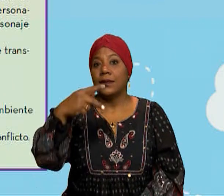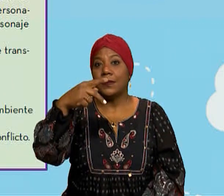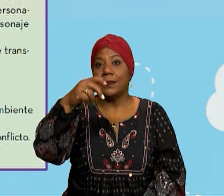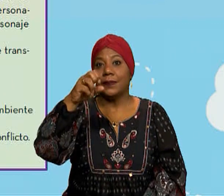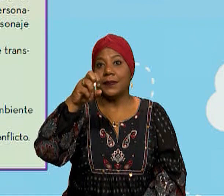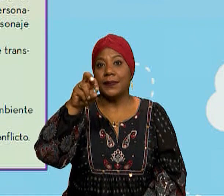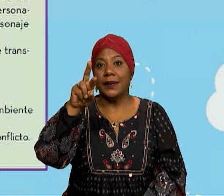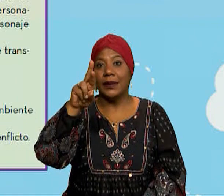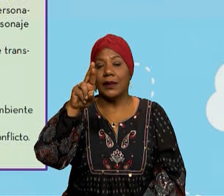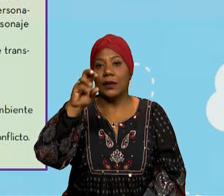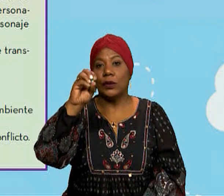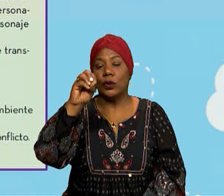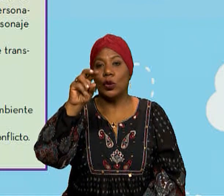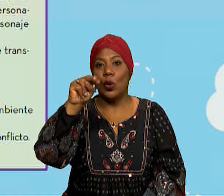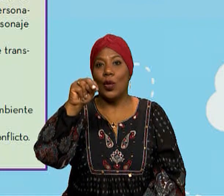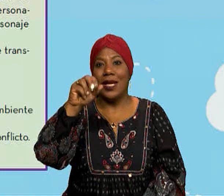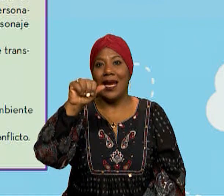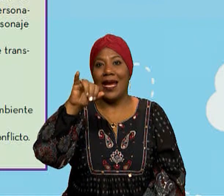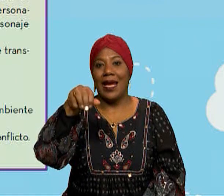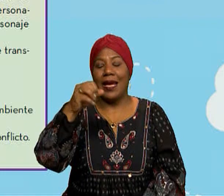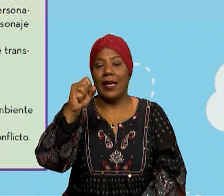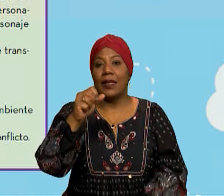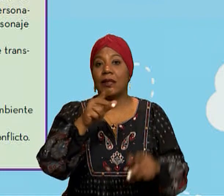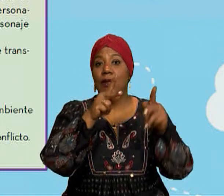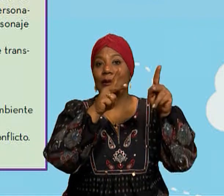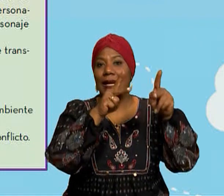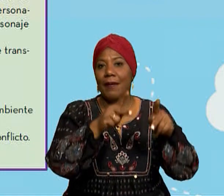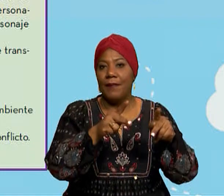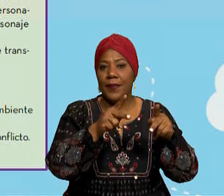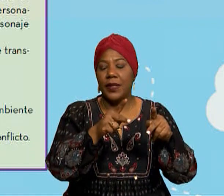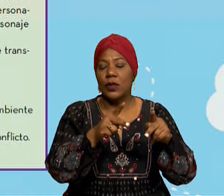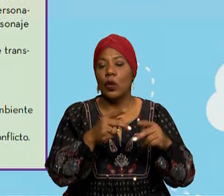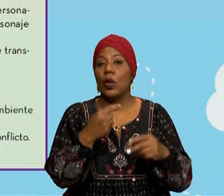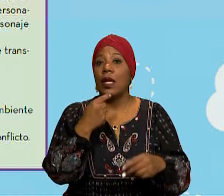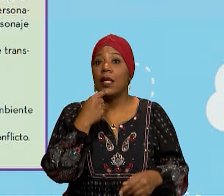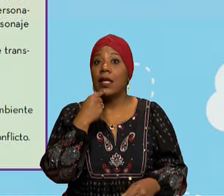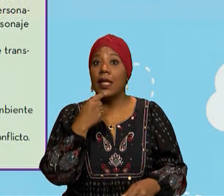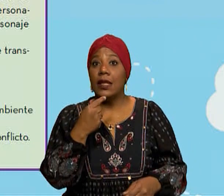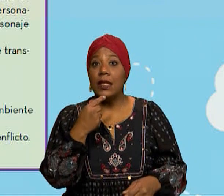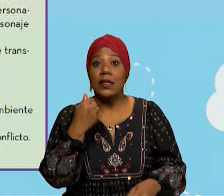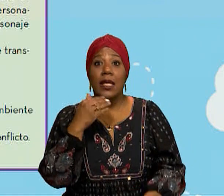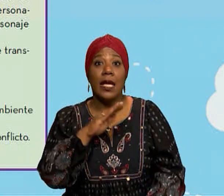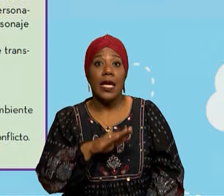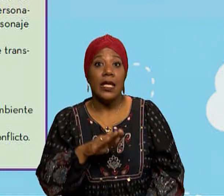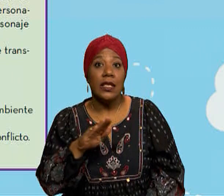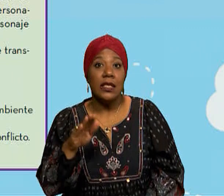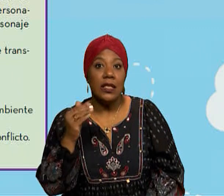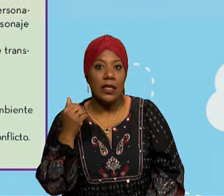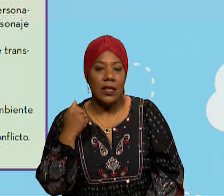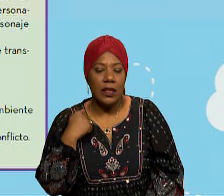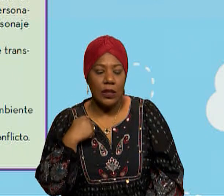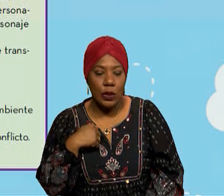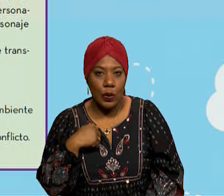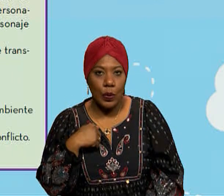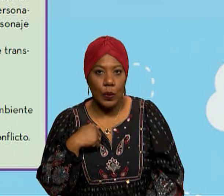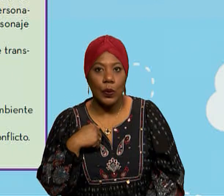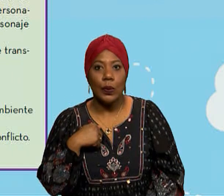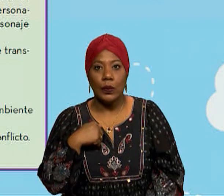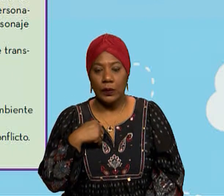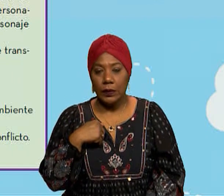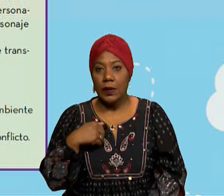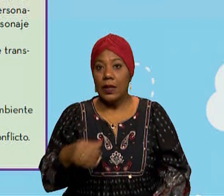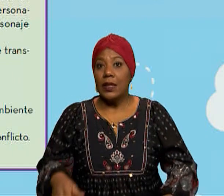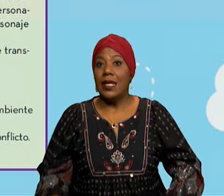personajes que participan en las acciones, el personaje principal es el protagonista de la